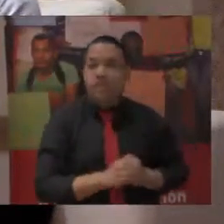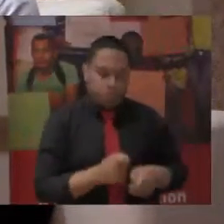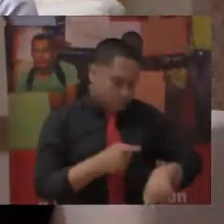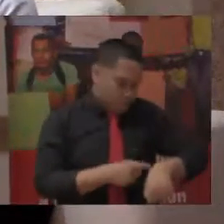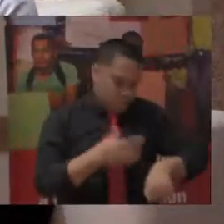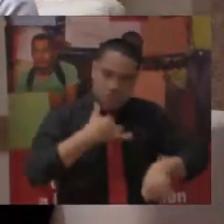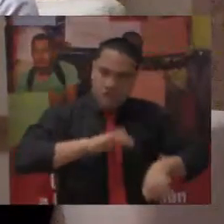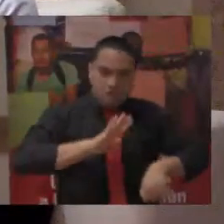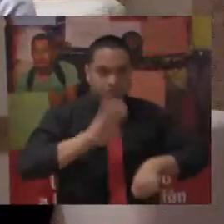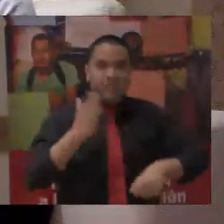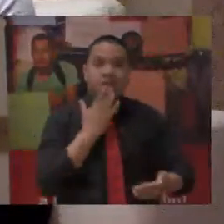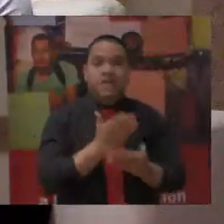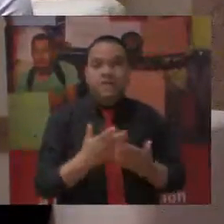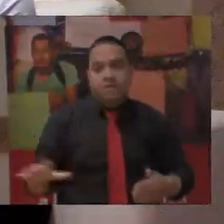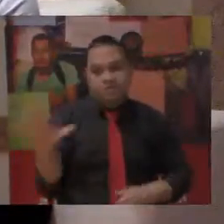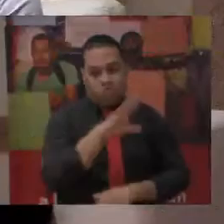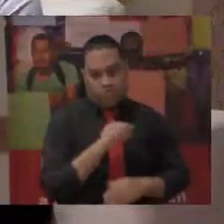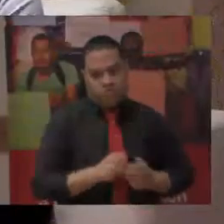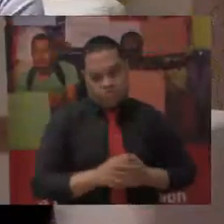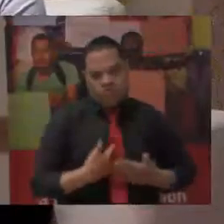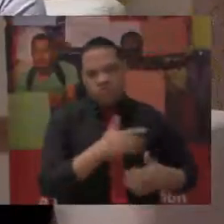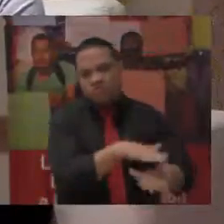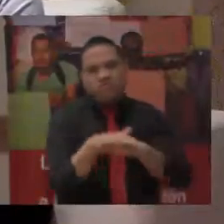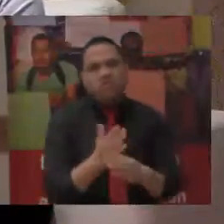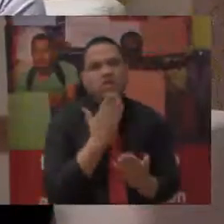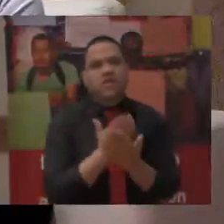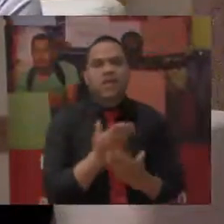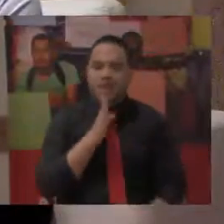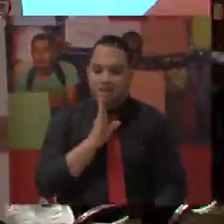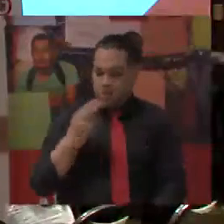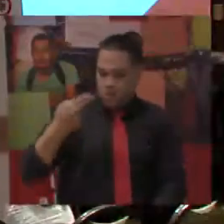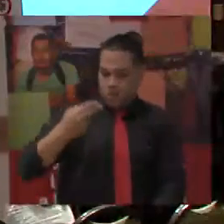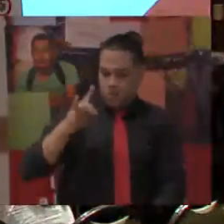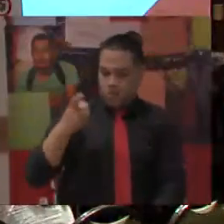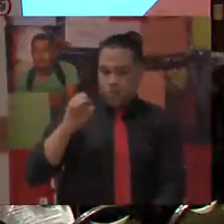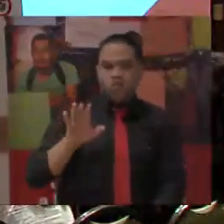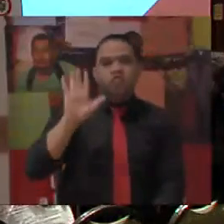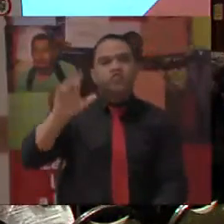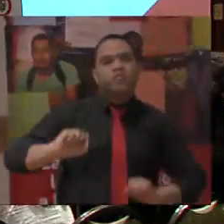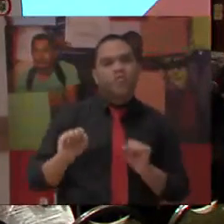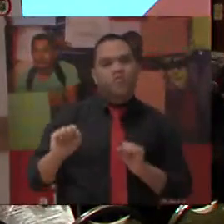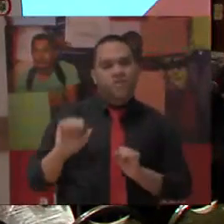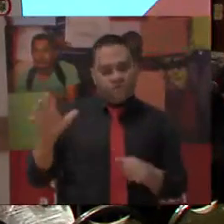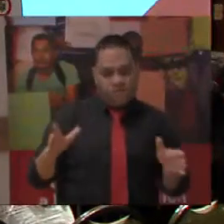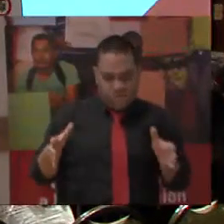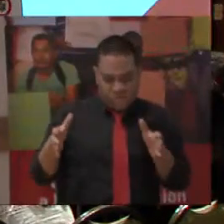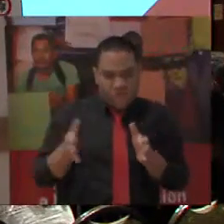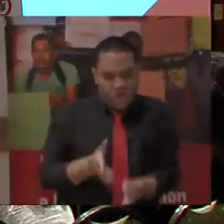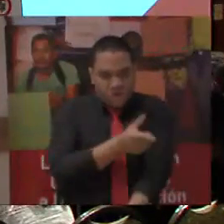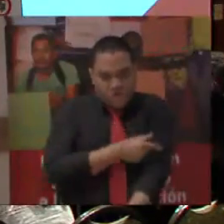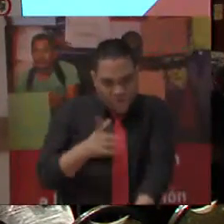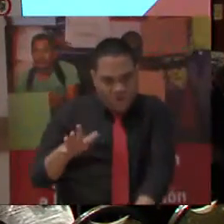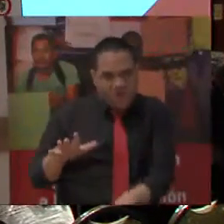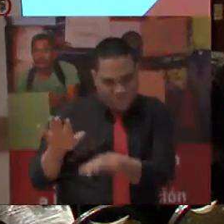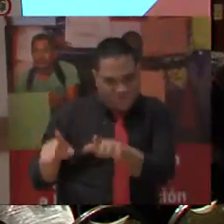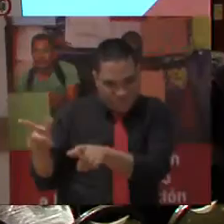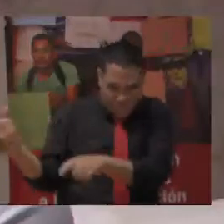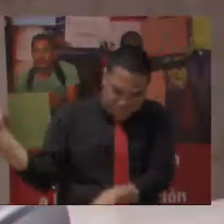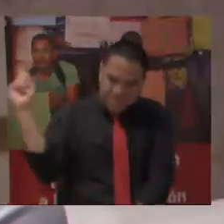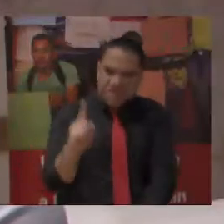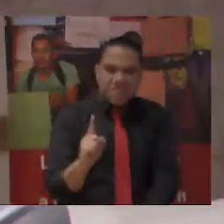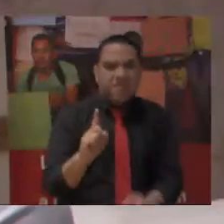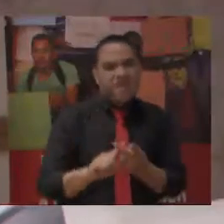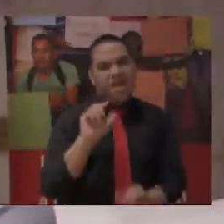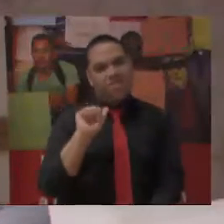Muchas gracias a todos. Yo simplemente quisiera agradecerle a Hugo, que vino de Bogotá, de la oficina del comisionado, por estar acá, a Andrés, a